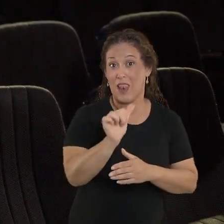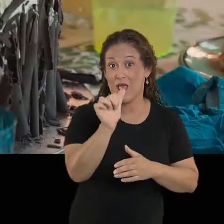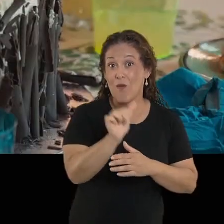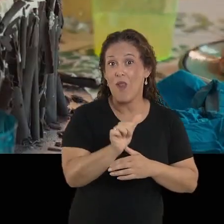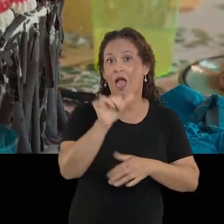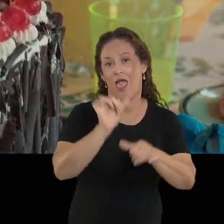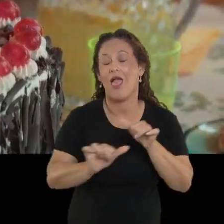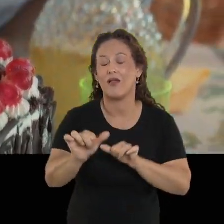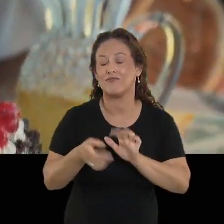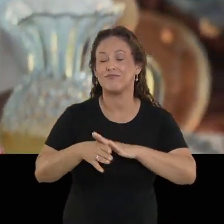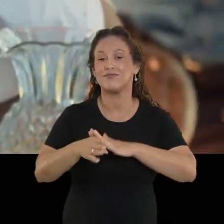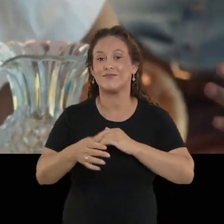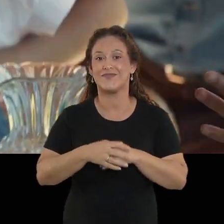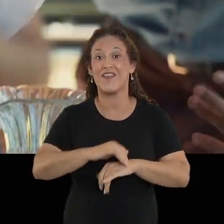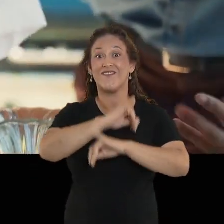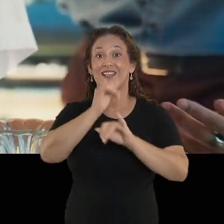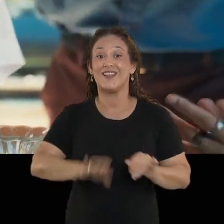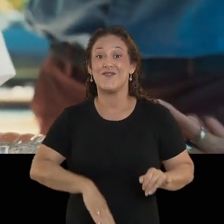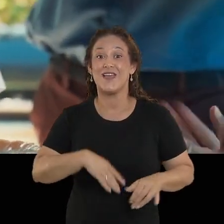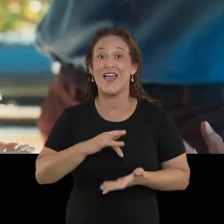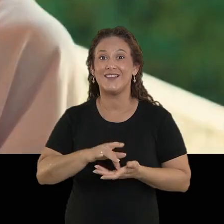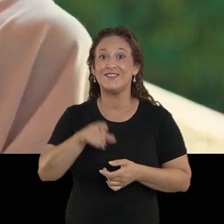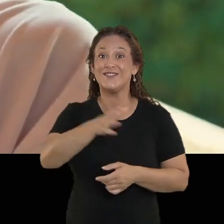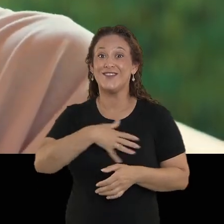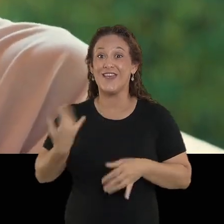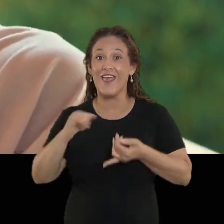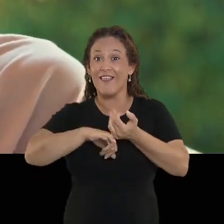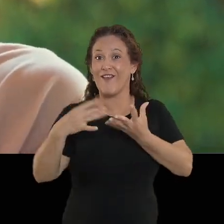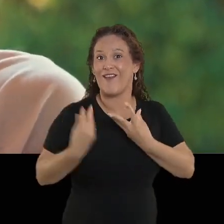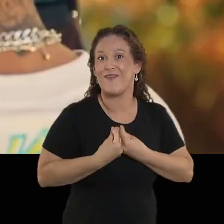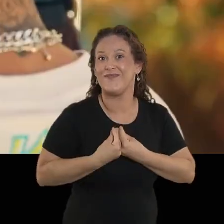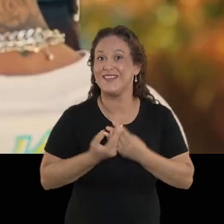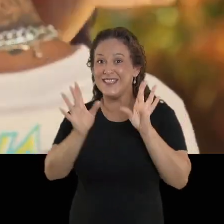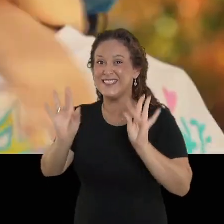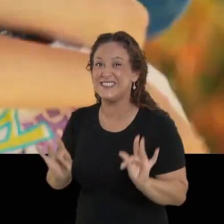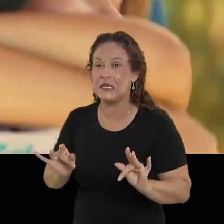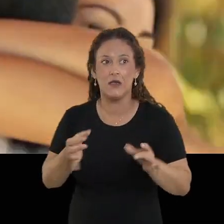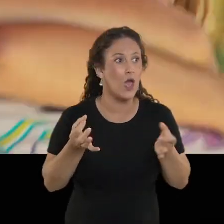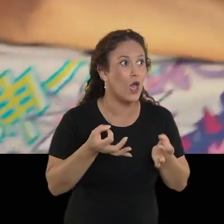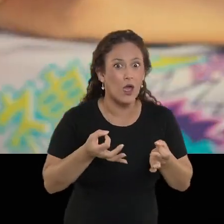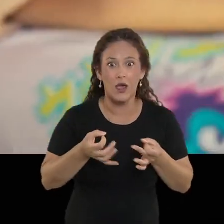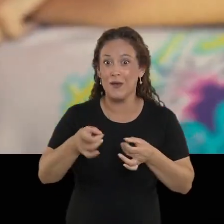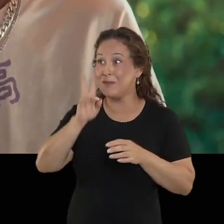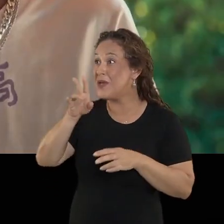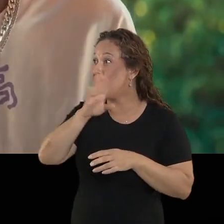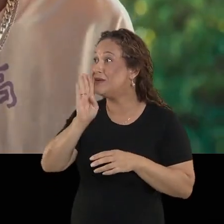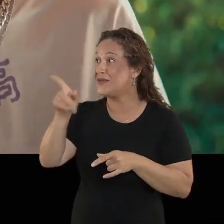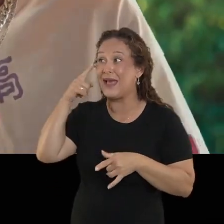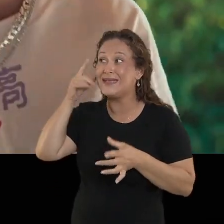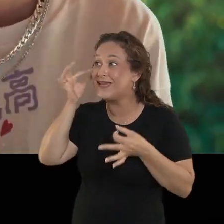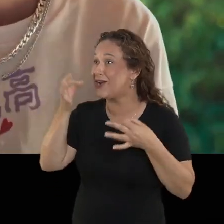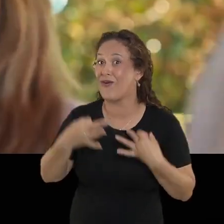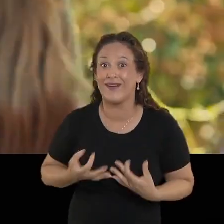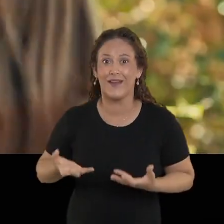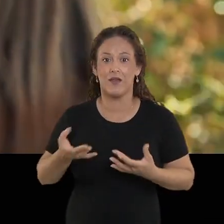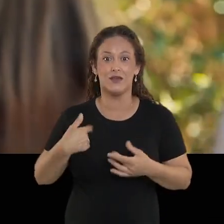primera entrega. ¡Feliz cumpleaños! Sara, ¿quieres casarte conmigo? ¡Sí! ¿Qué? ¿Cómo? Mira, mira, mira tu madre, es que ni se